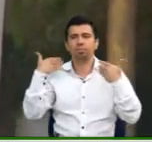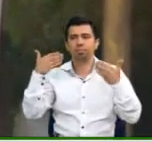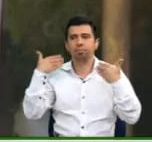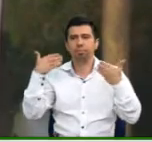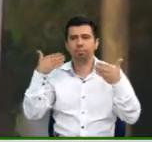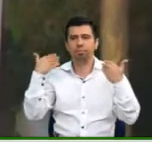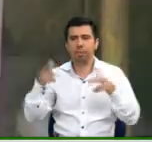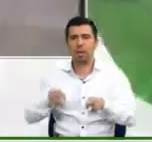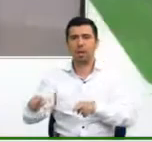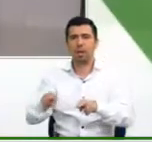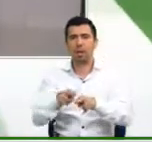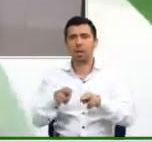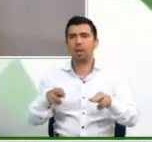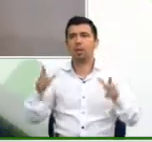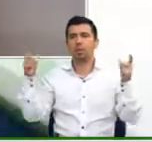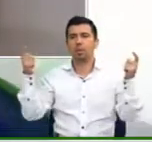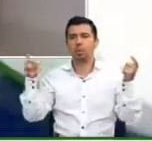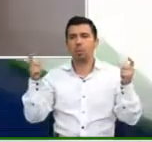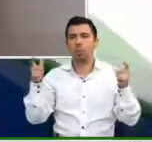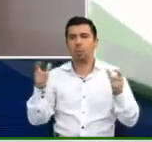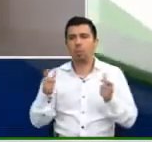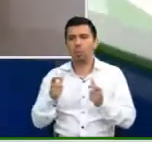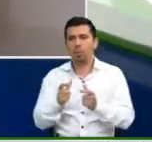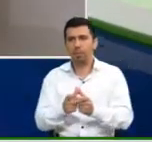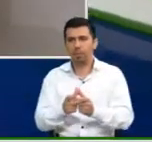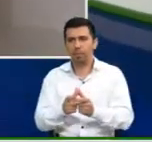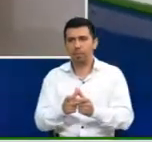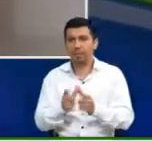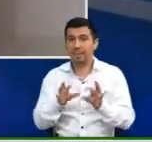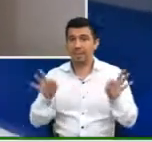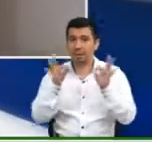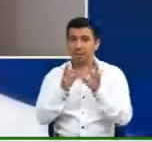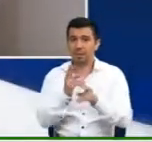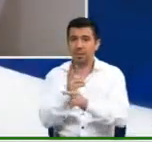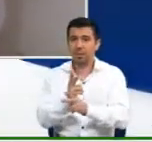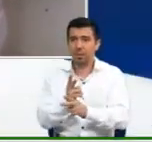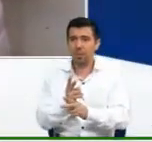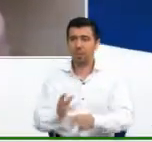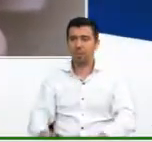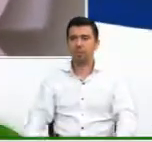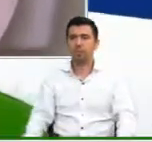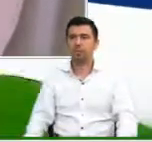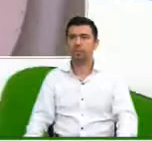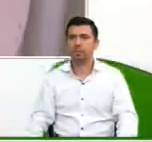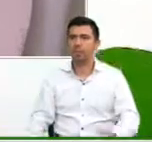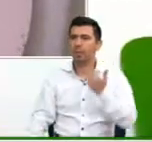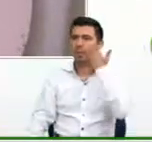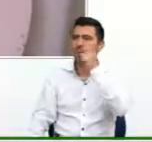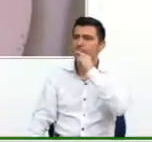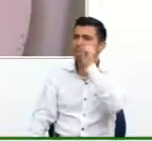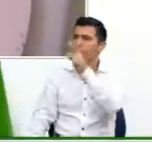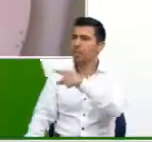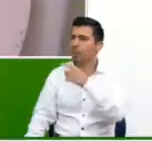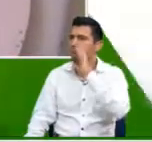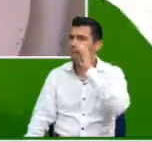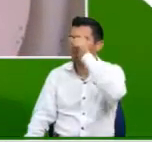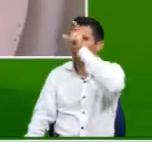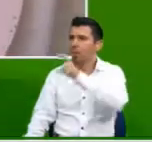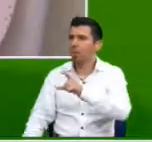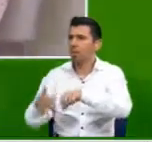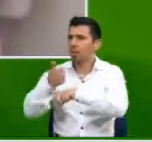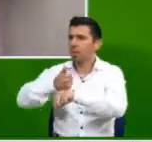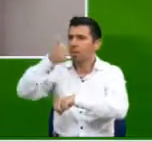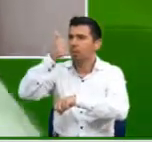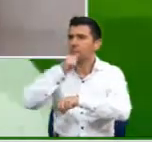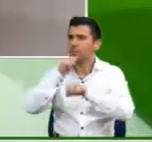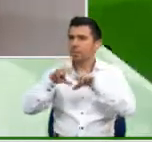ríos declaración que entonces hicimos un poco a nuestros televidentes decimos no hay racionamiento pero se van a presentar estos